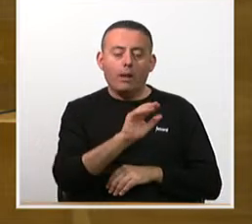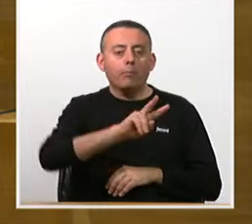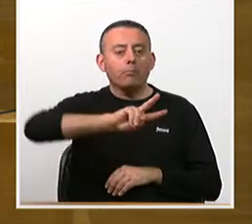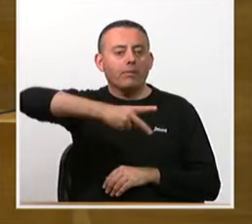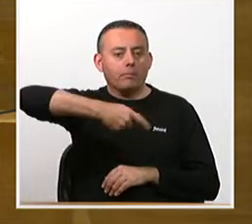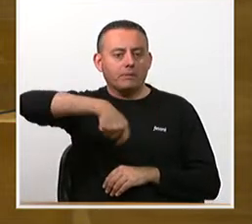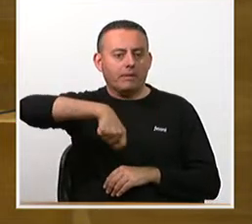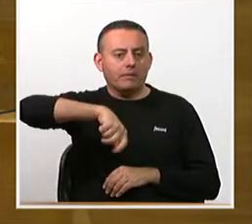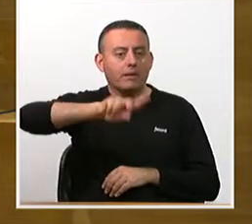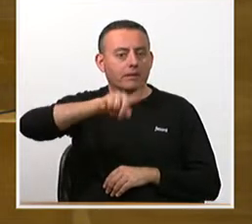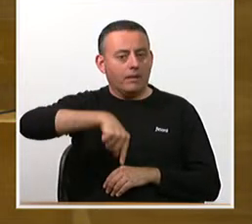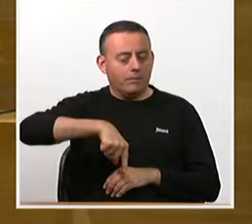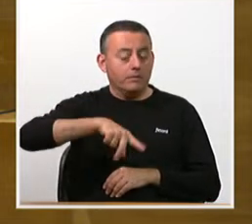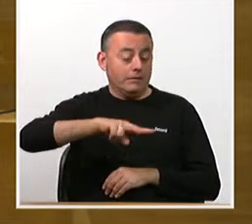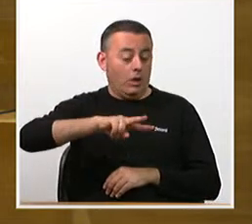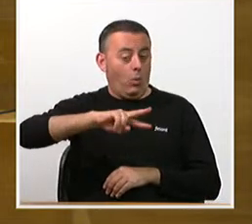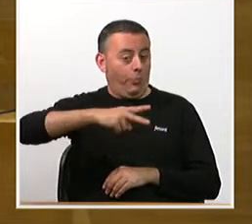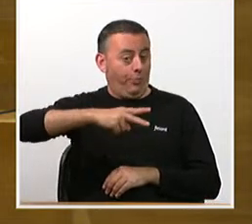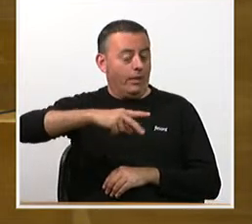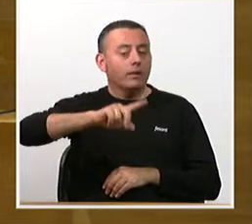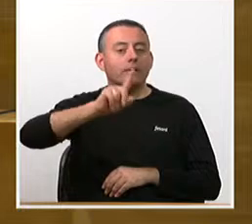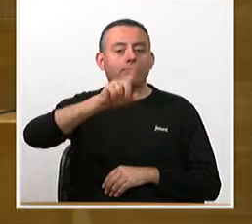y consellera